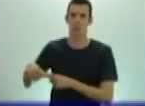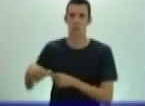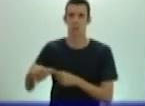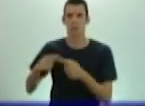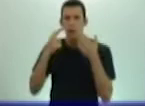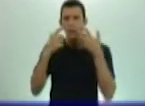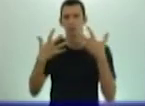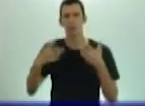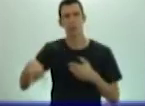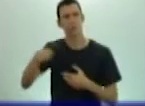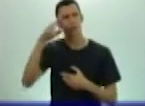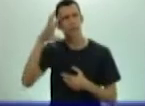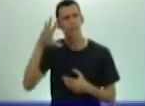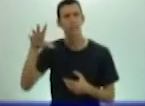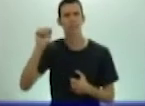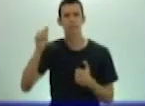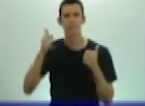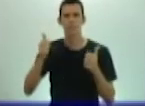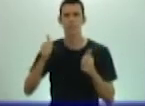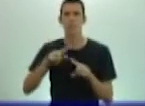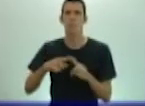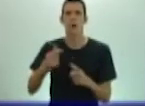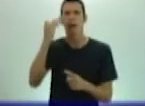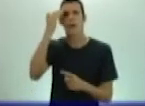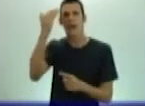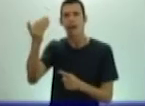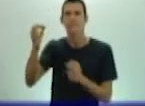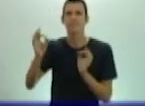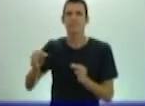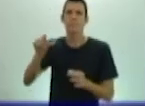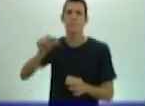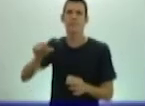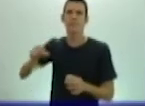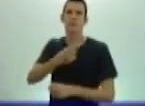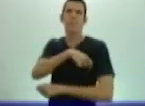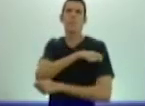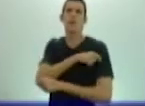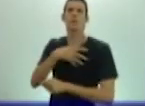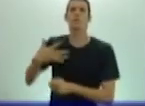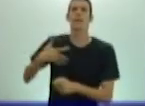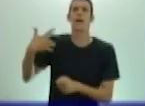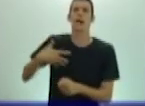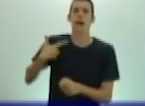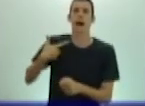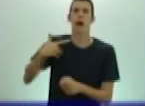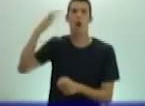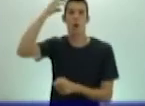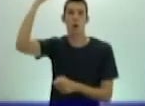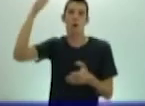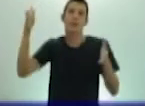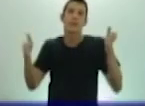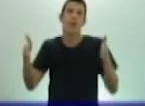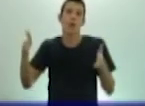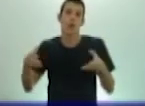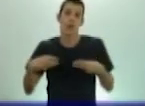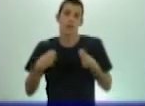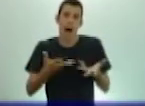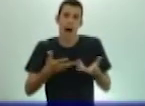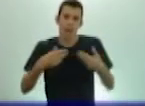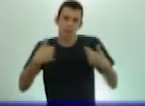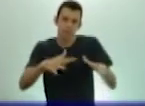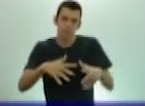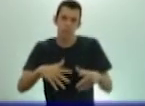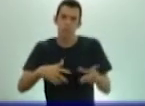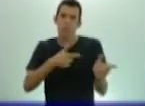como resultado de esa manifestación, el gobierno provisional lanzó a las calles sus guardias y comenzaron a masacrar a todo